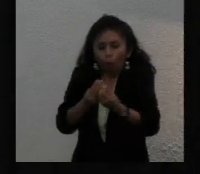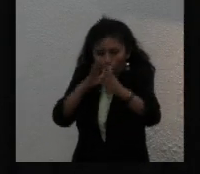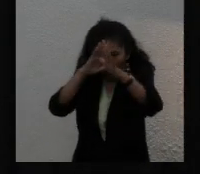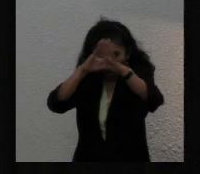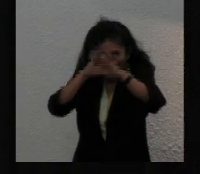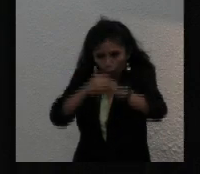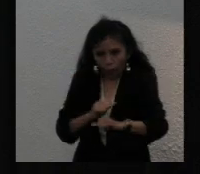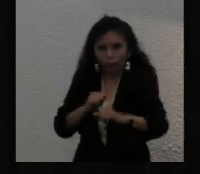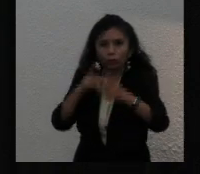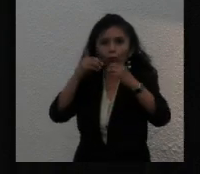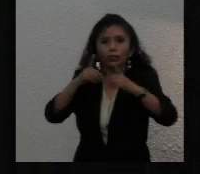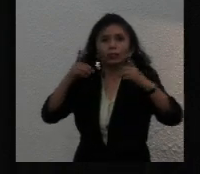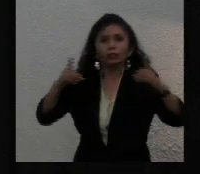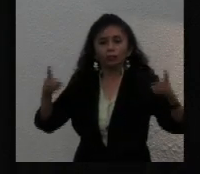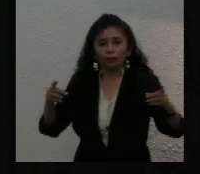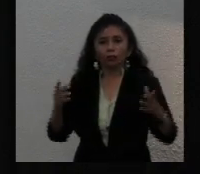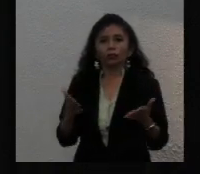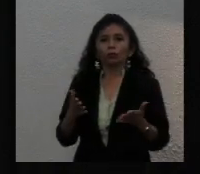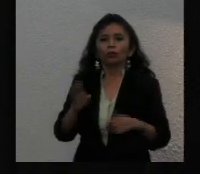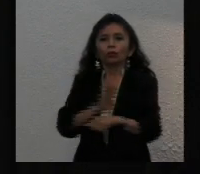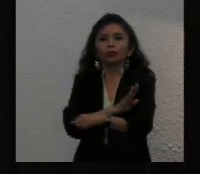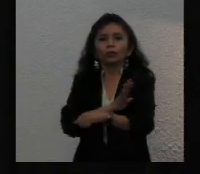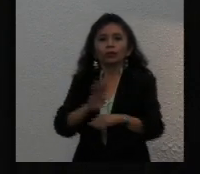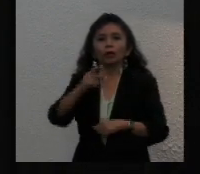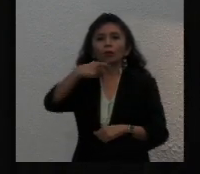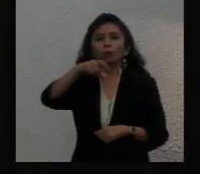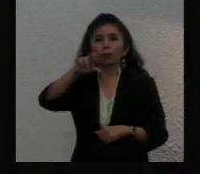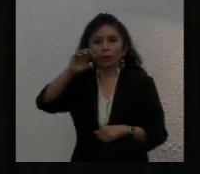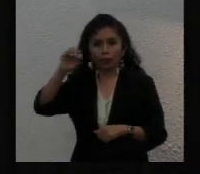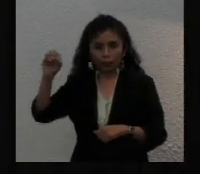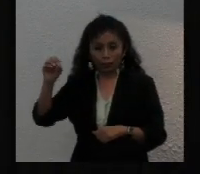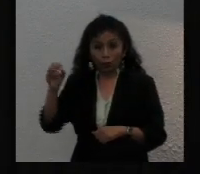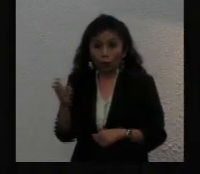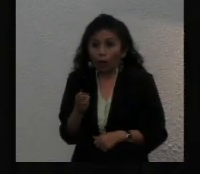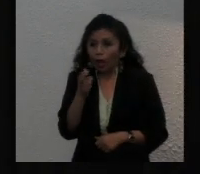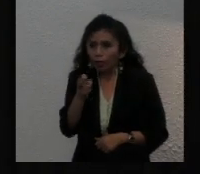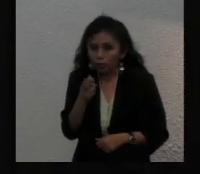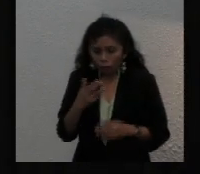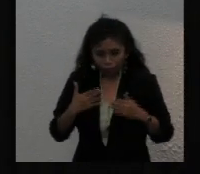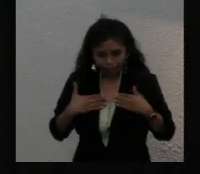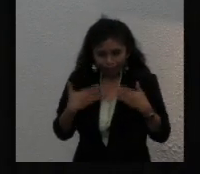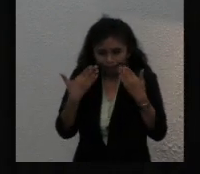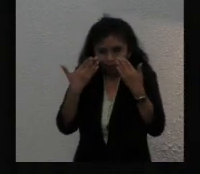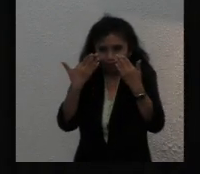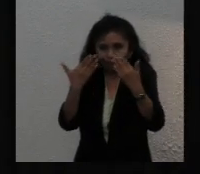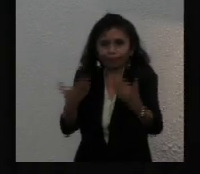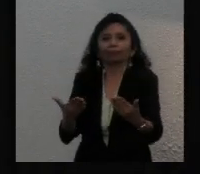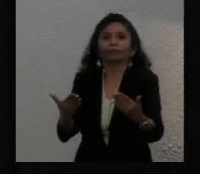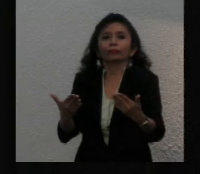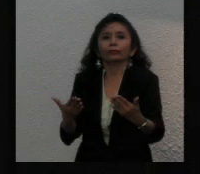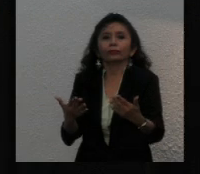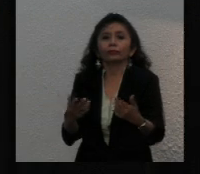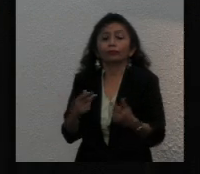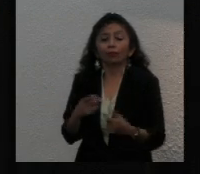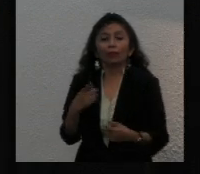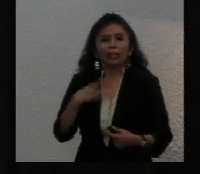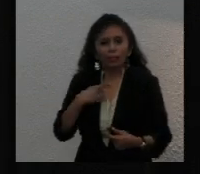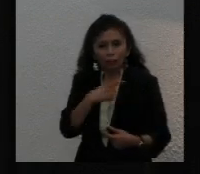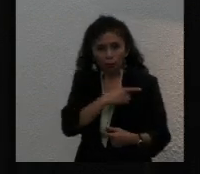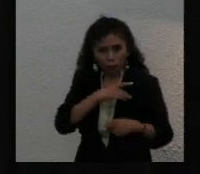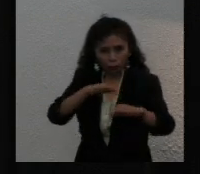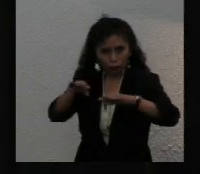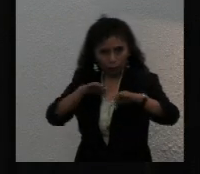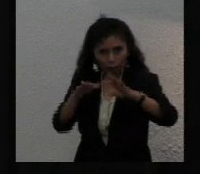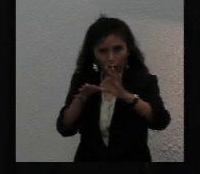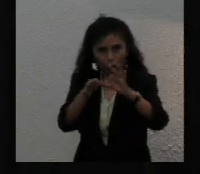bienestar y desarrollo por y para los quintanarroenses. A ellos nos debemos y por ello y ellos debemos seguir